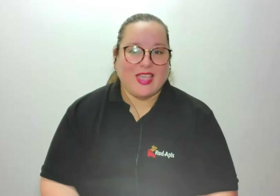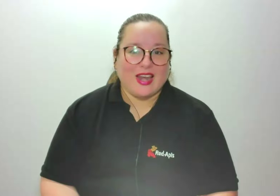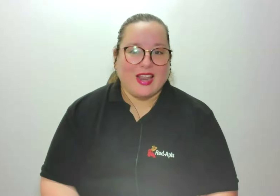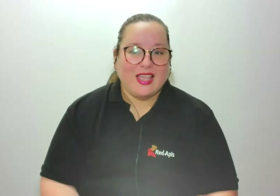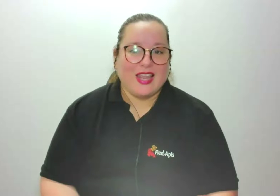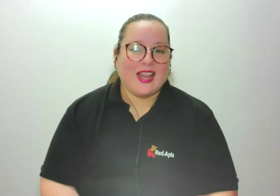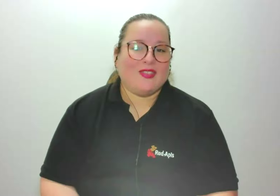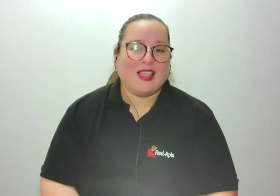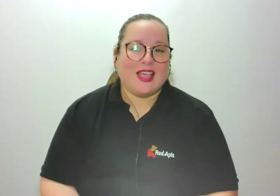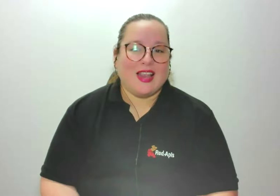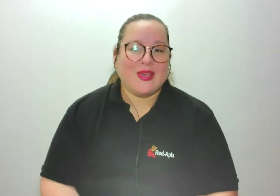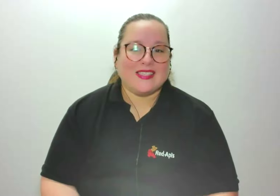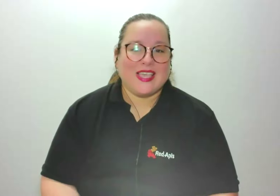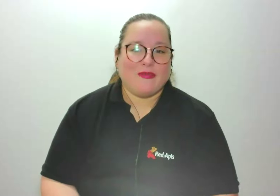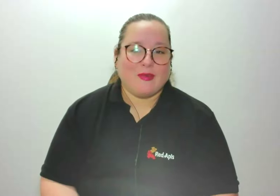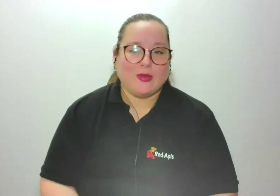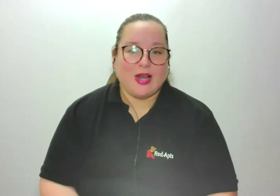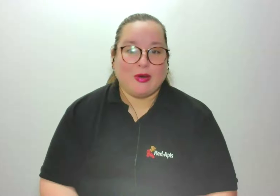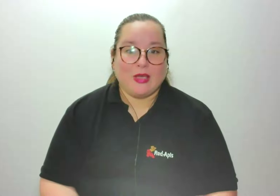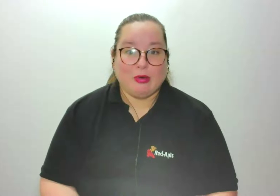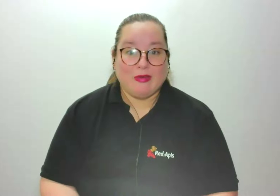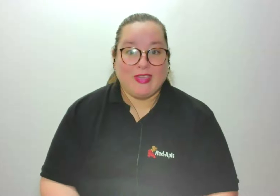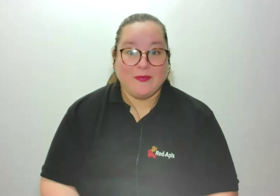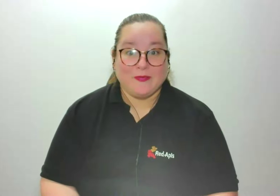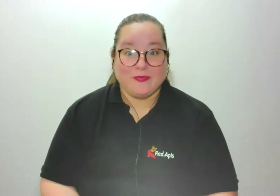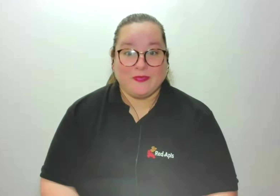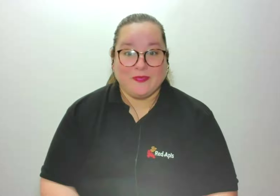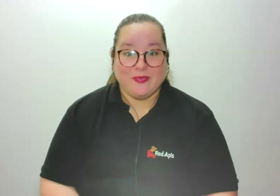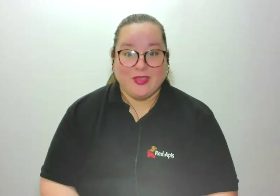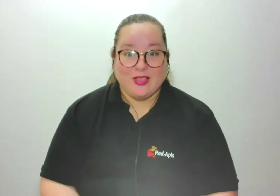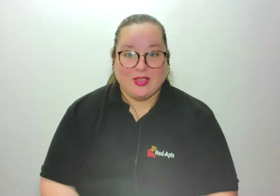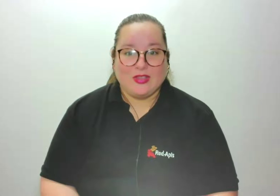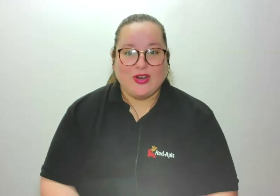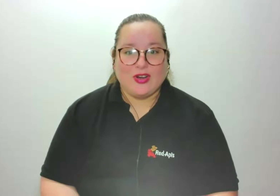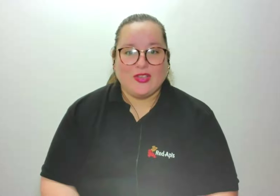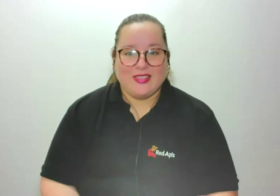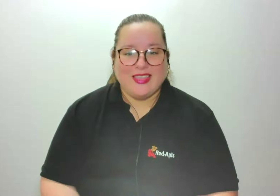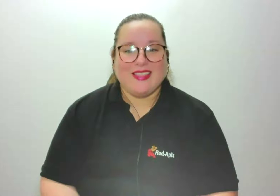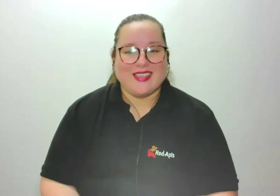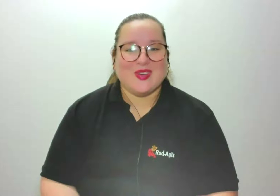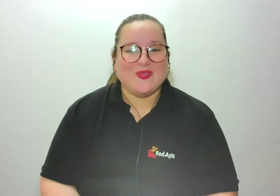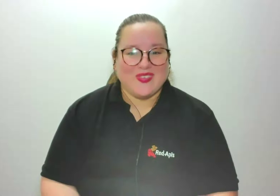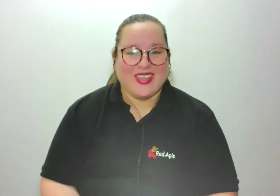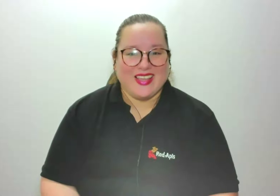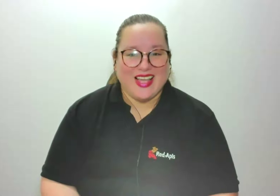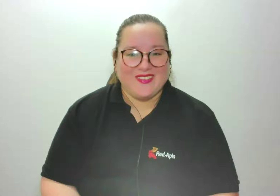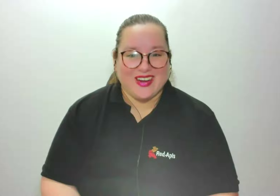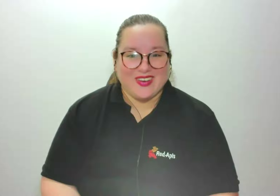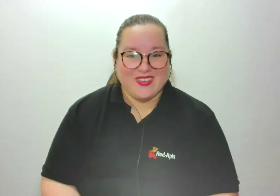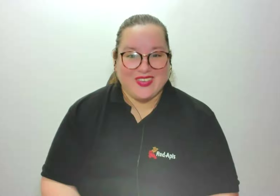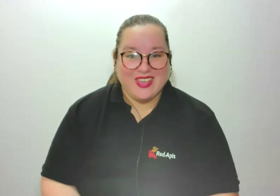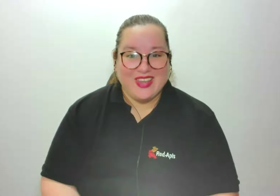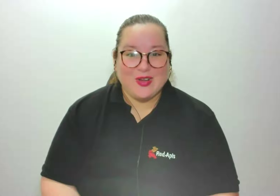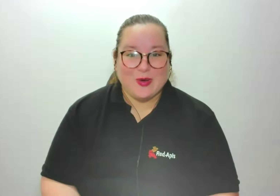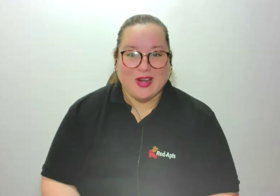bebés vayan generando esta lengua de señas en forma natural. Por ejemplo, un bebé, todos los niños entienden que eso es un bebé al